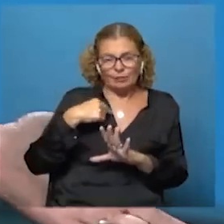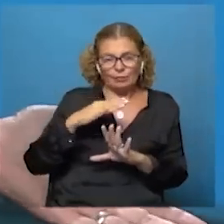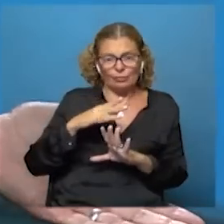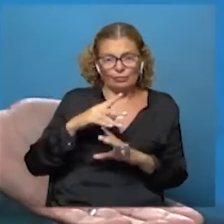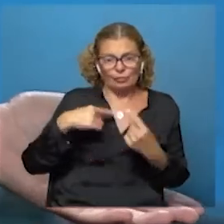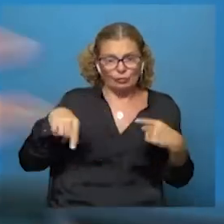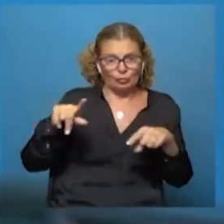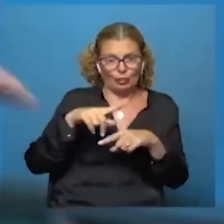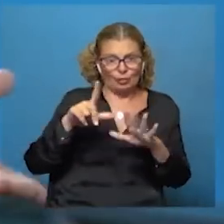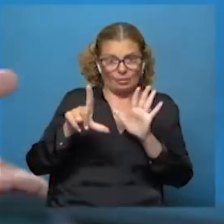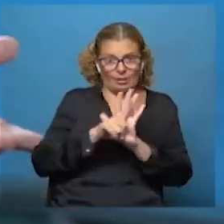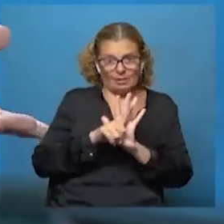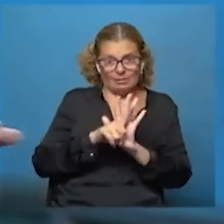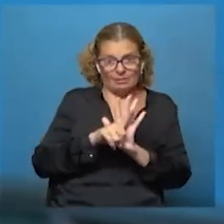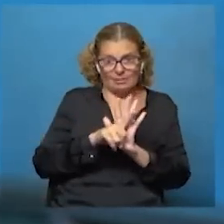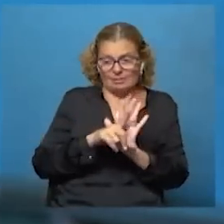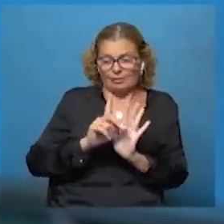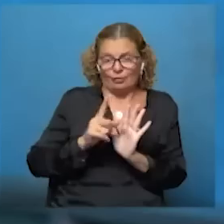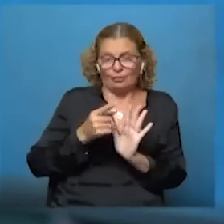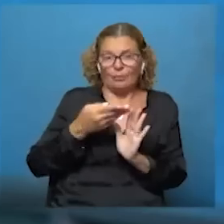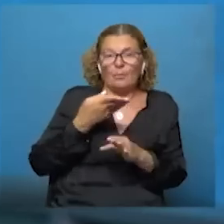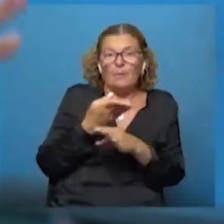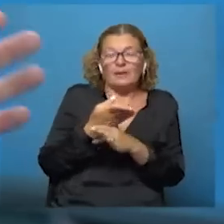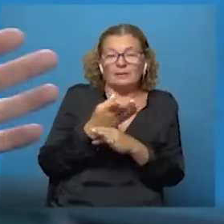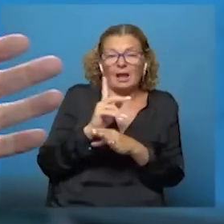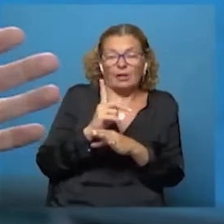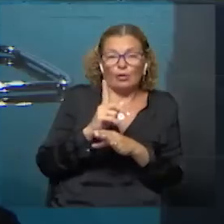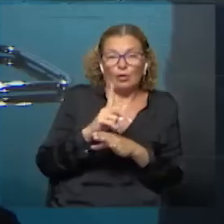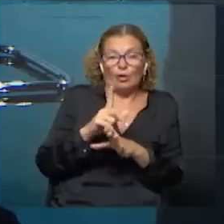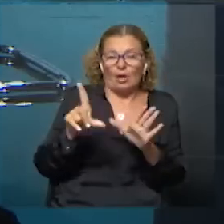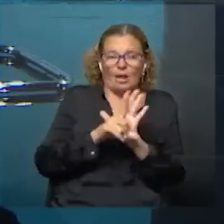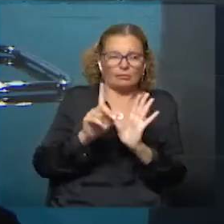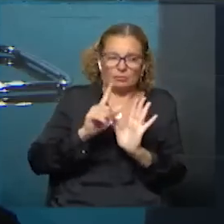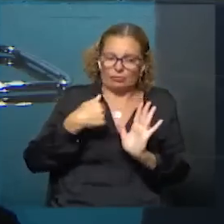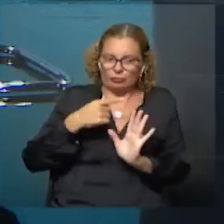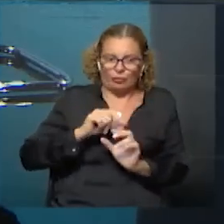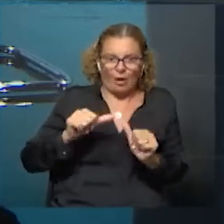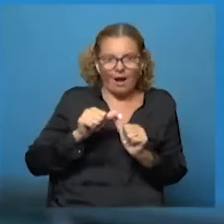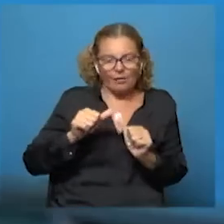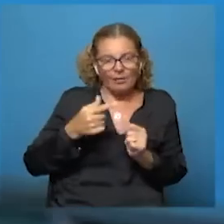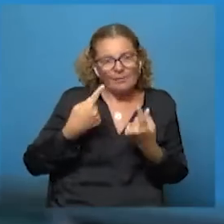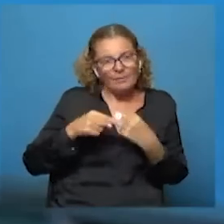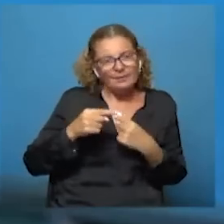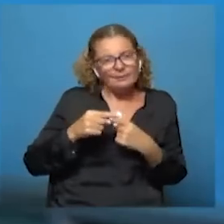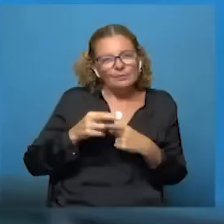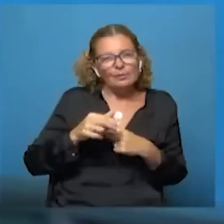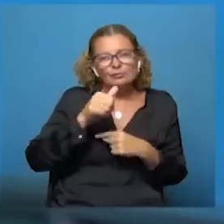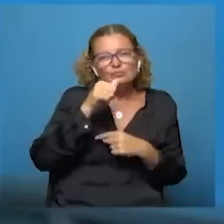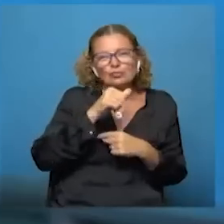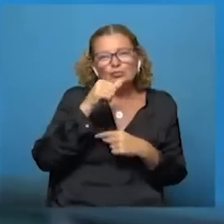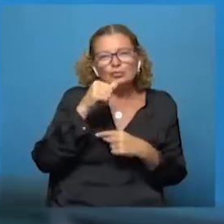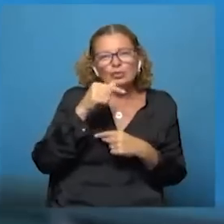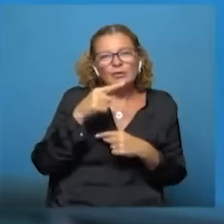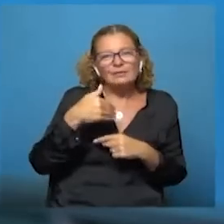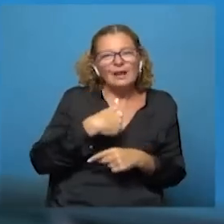soy yo esto lo legal O sea si vos me pediste algo ilegal Yo no lo tengo que hacer pero debería haber una resolución que dijera